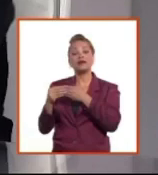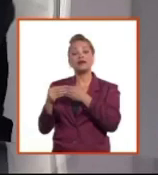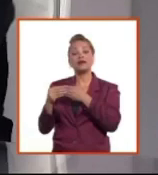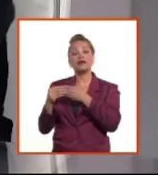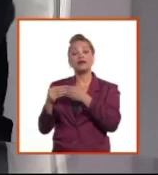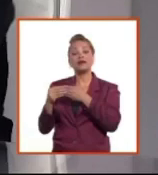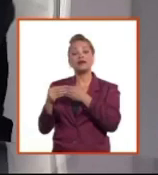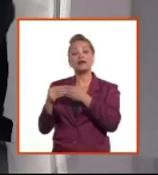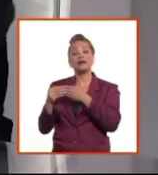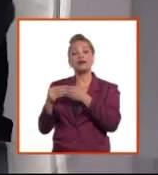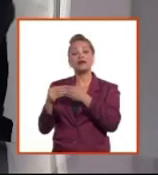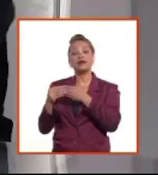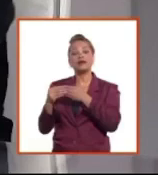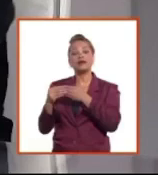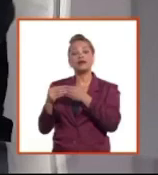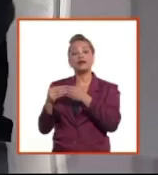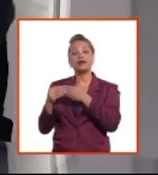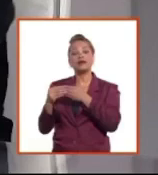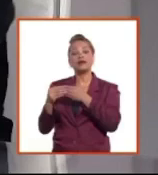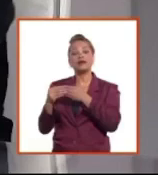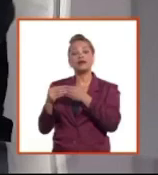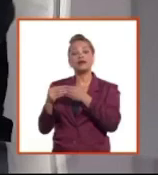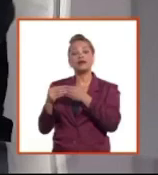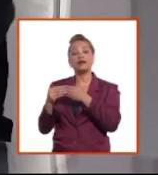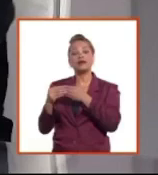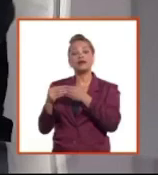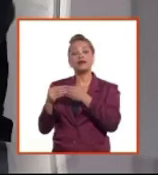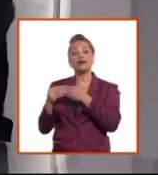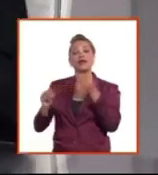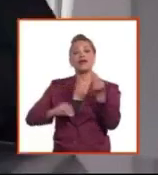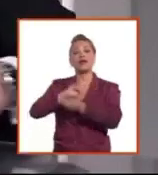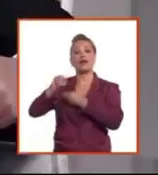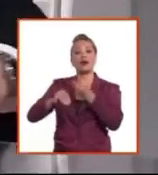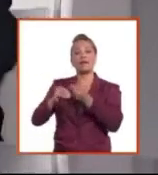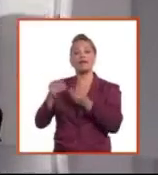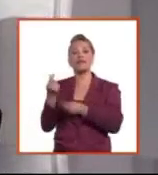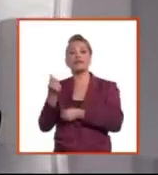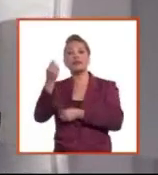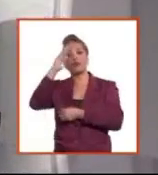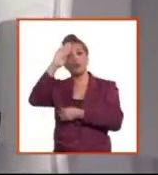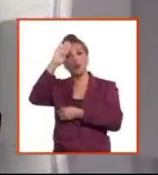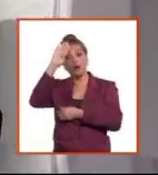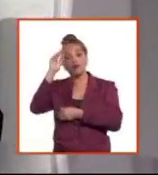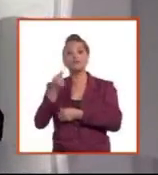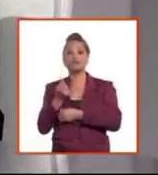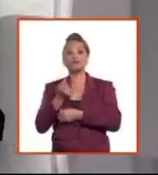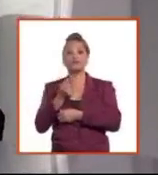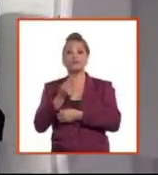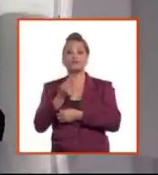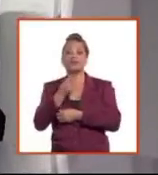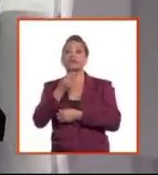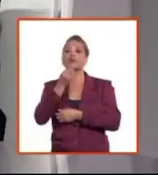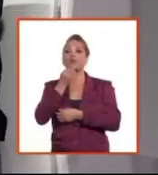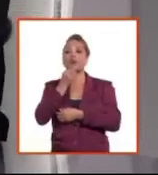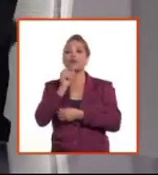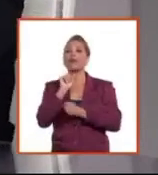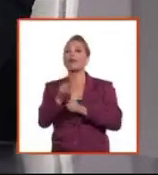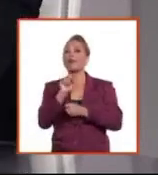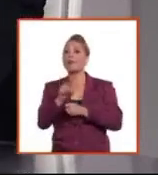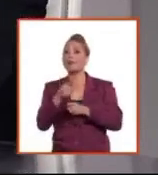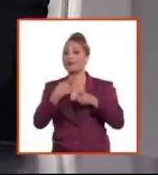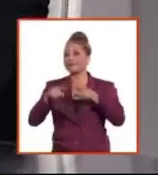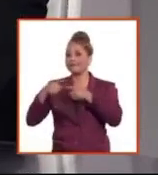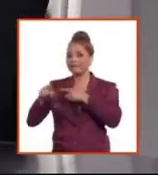valor real del peso cubano exactamente ninguno tiene que darle capacidad de compra a esos presos cubanos